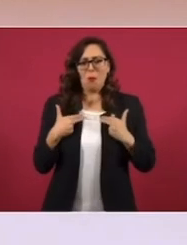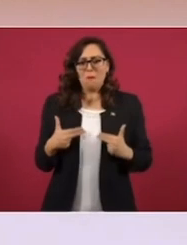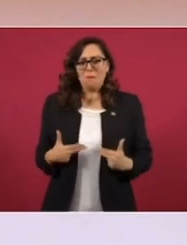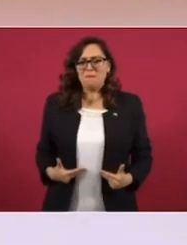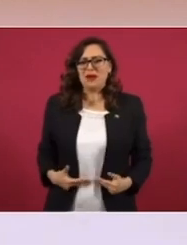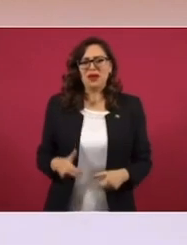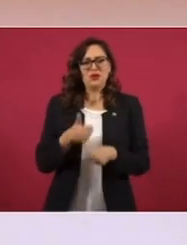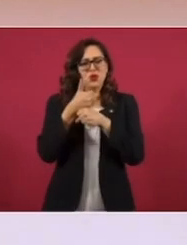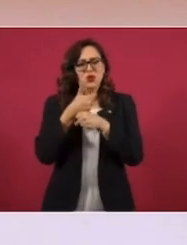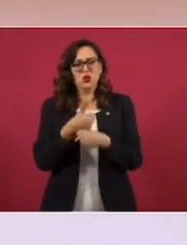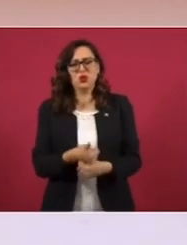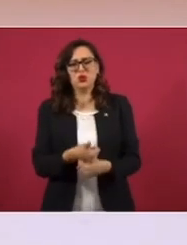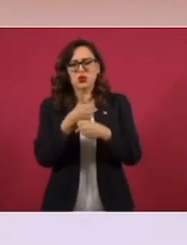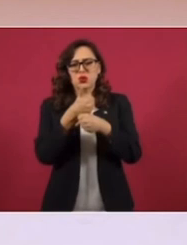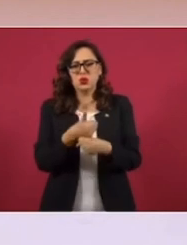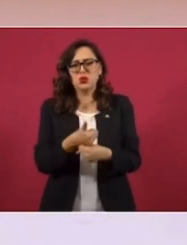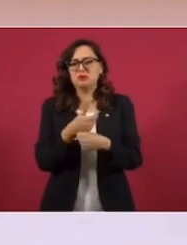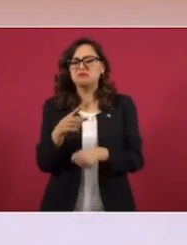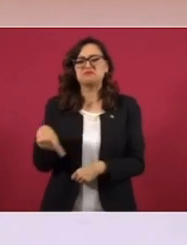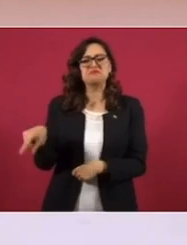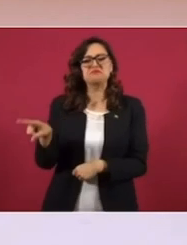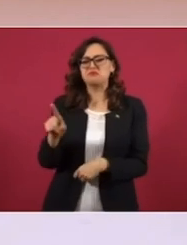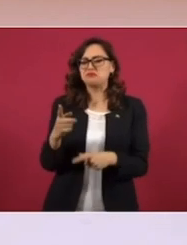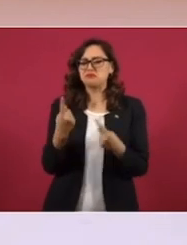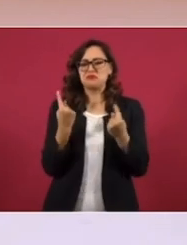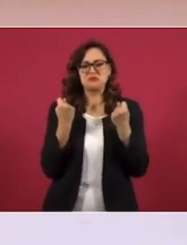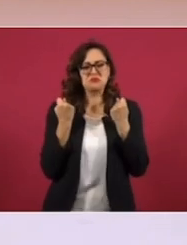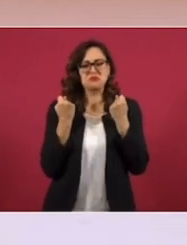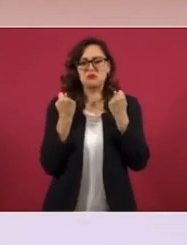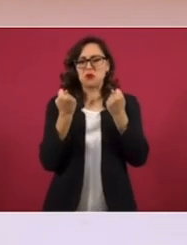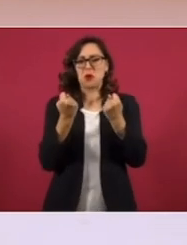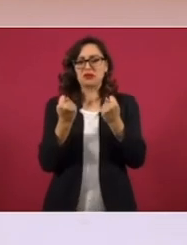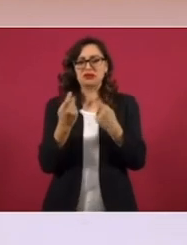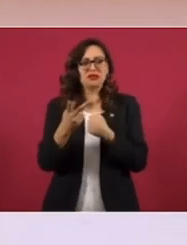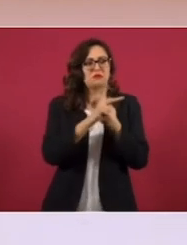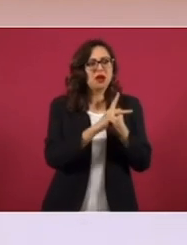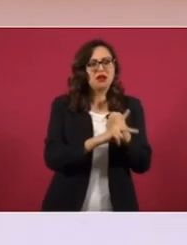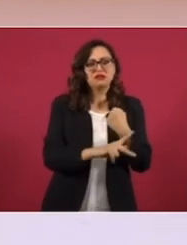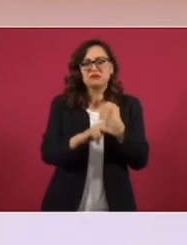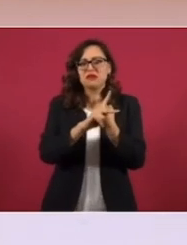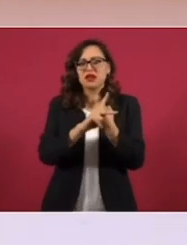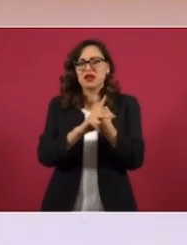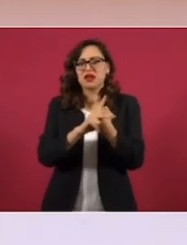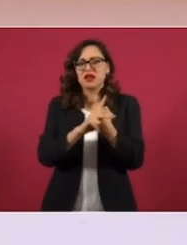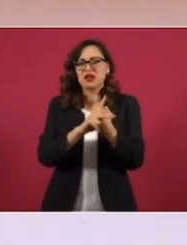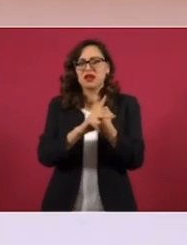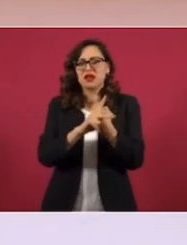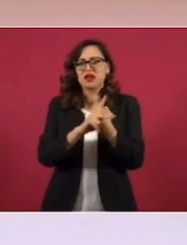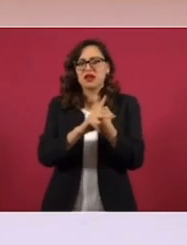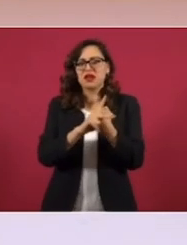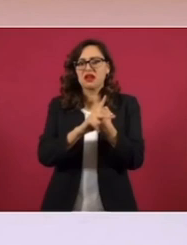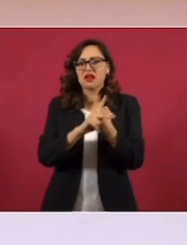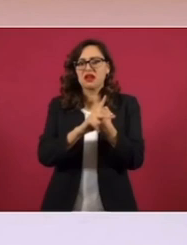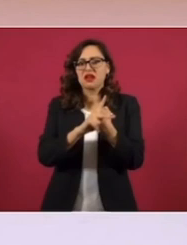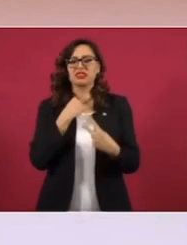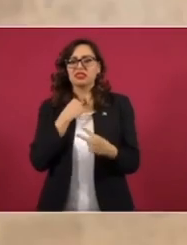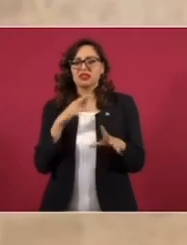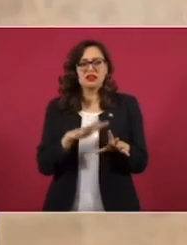que causan a la estabilidad de las naciones y el bienestar de las sociedades